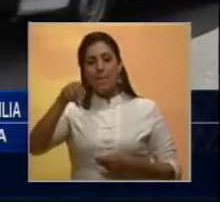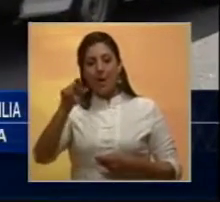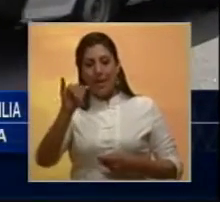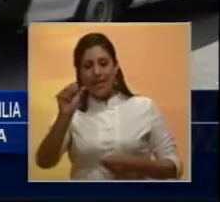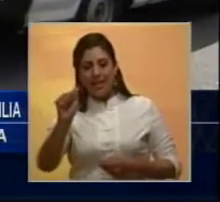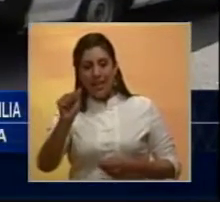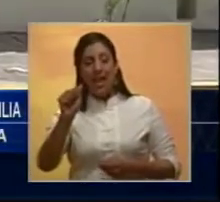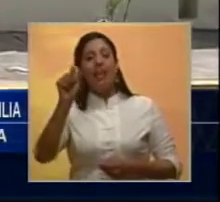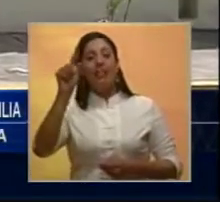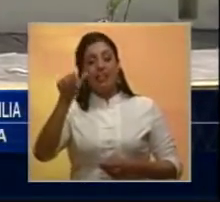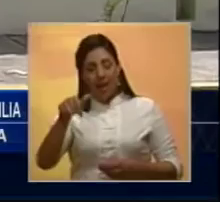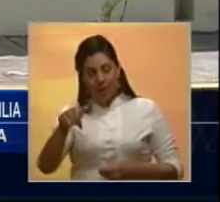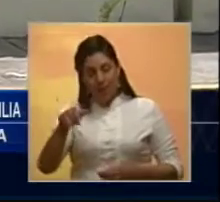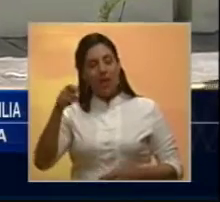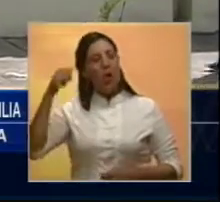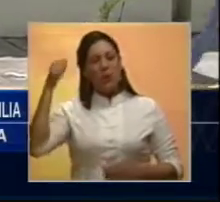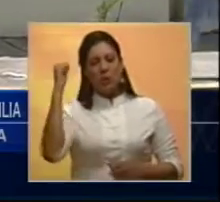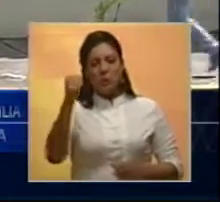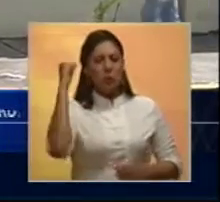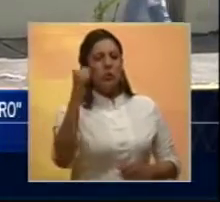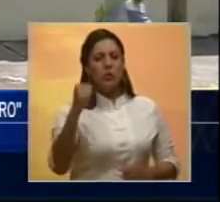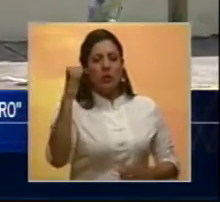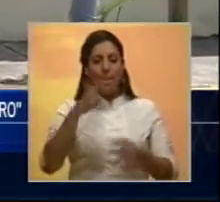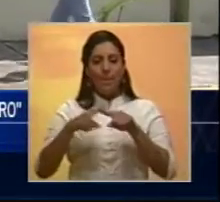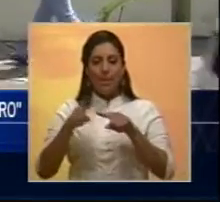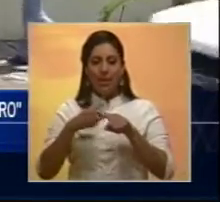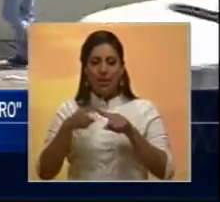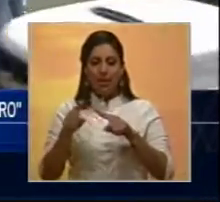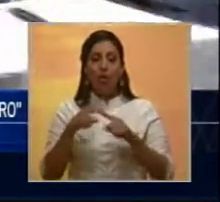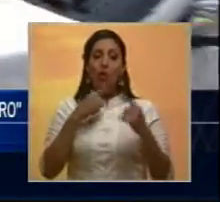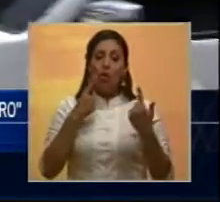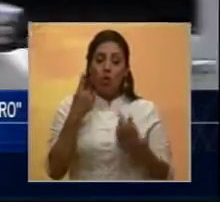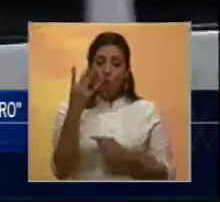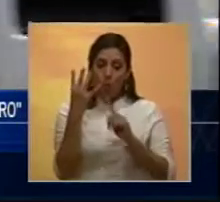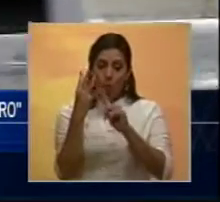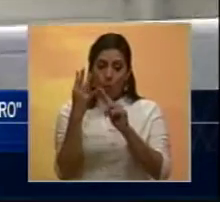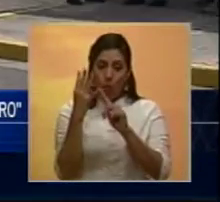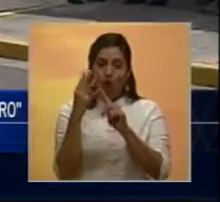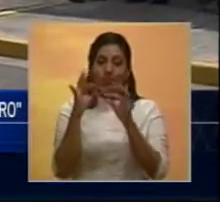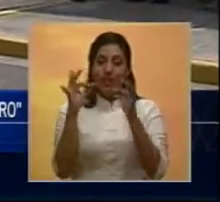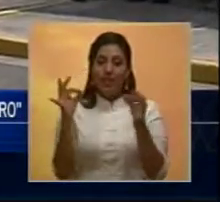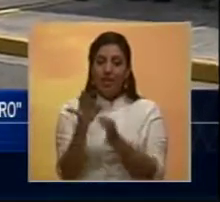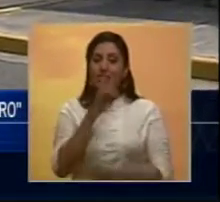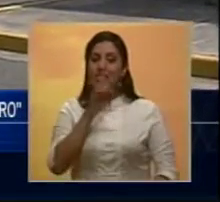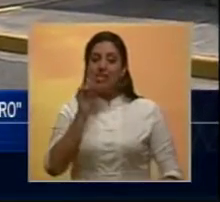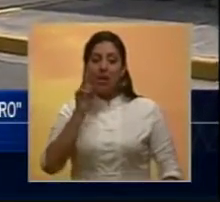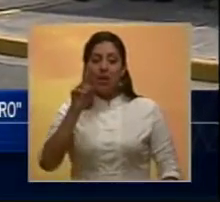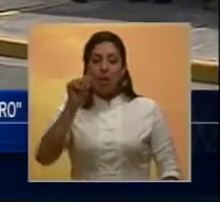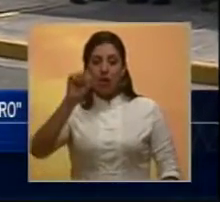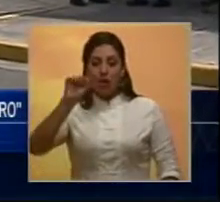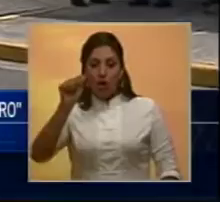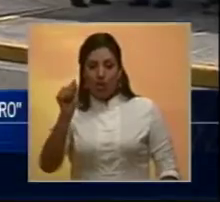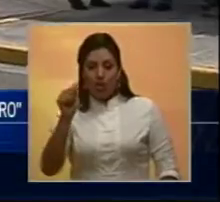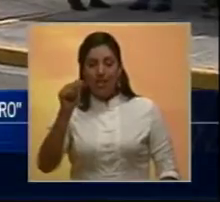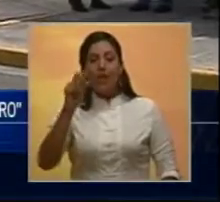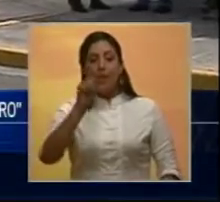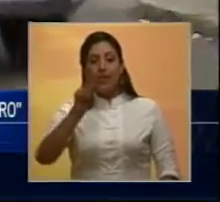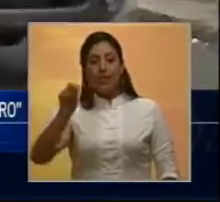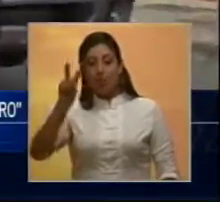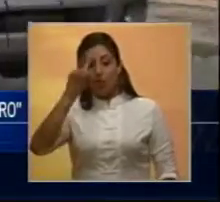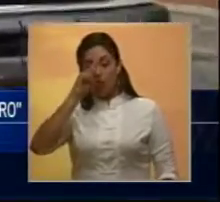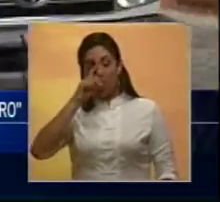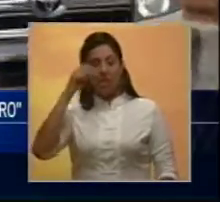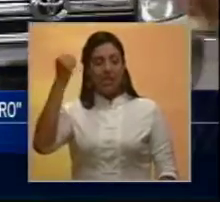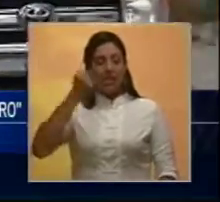de 22, a quienes también asesinó. Un cuarto familiar, identificada como Rosa Angélica Rodríguez de 22 años,